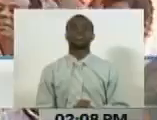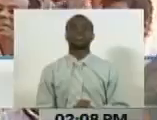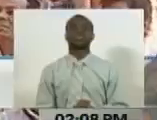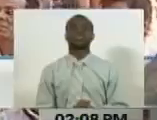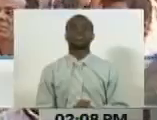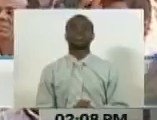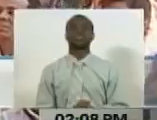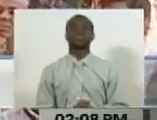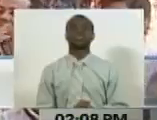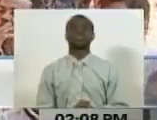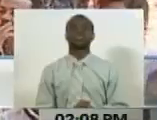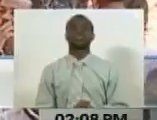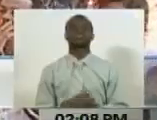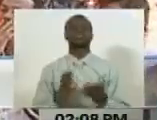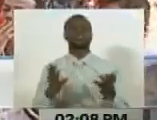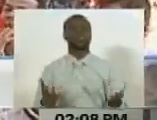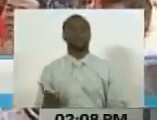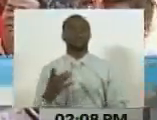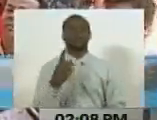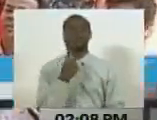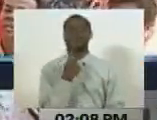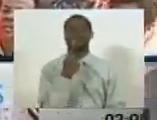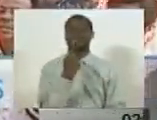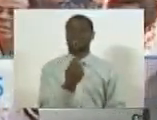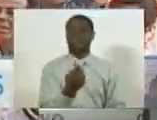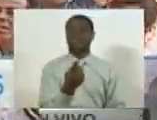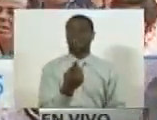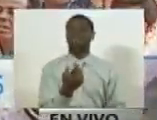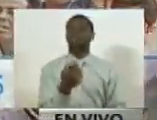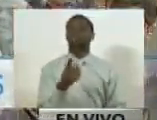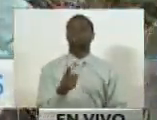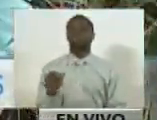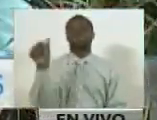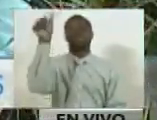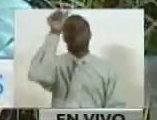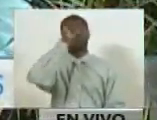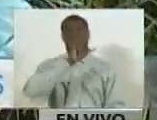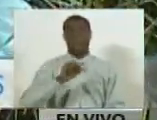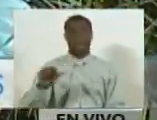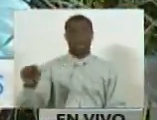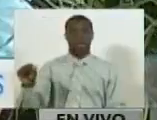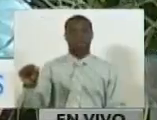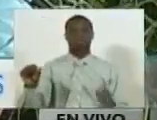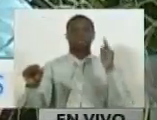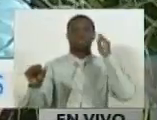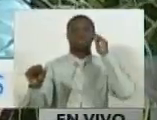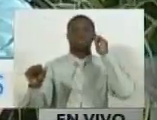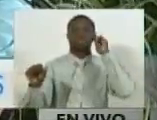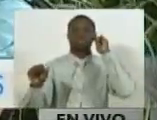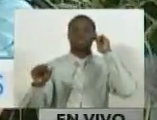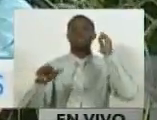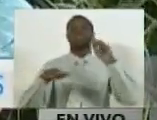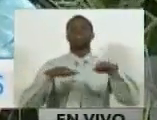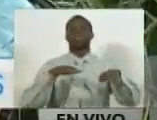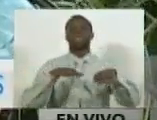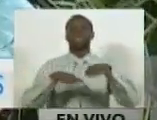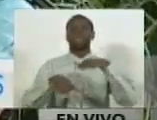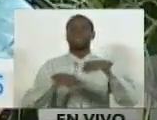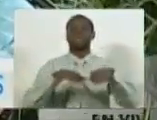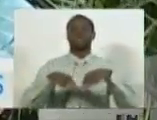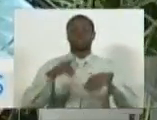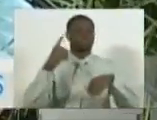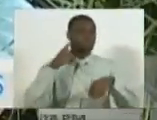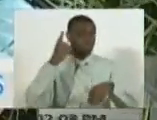Y entonces le he dicho, la próxima semana, el jueves,